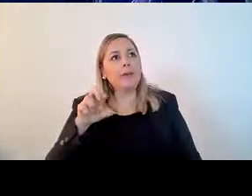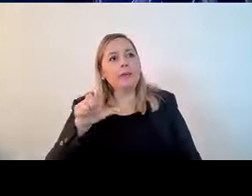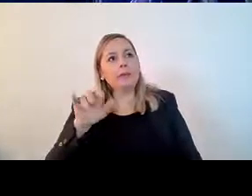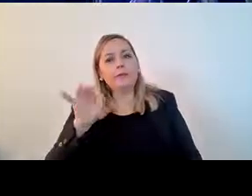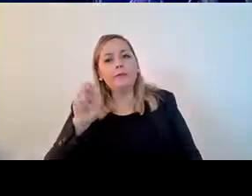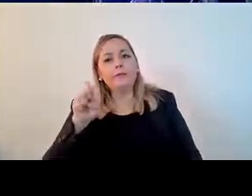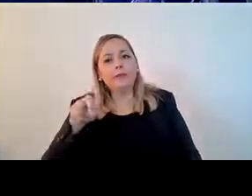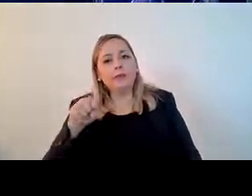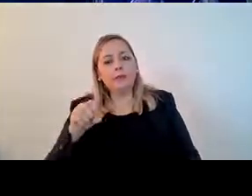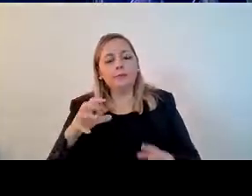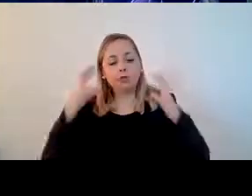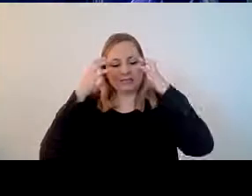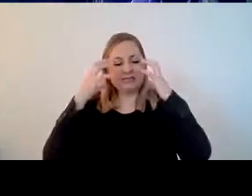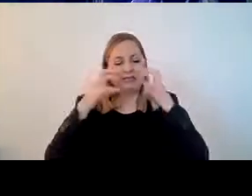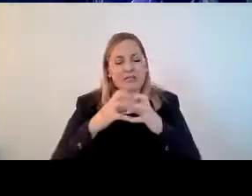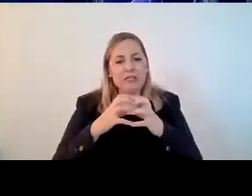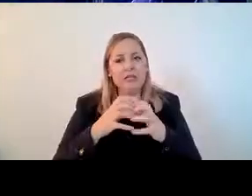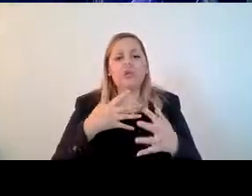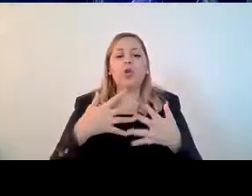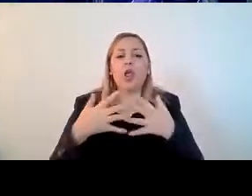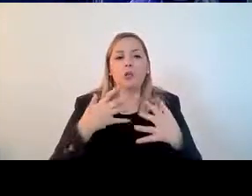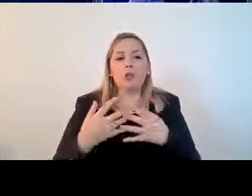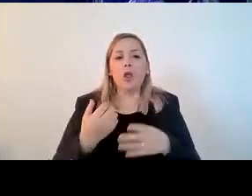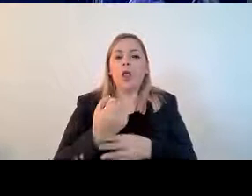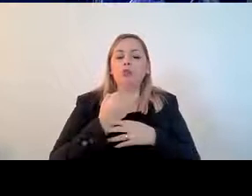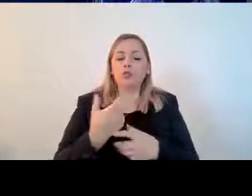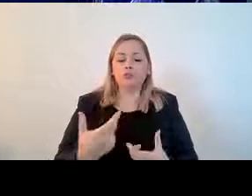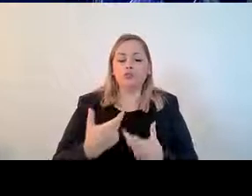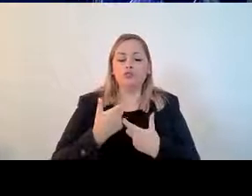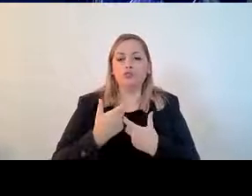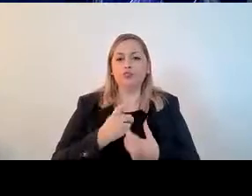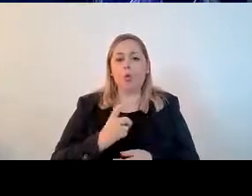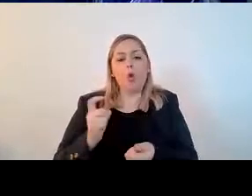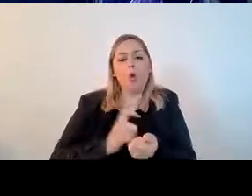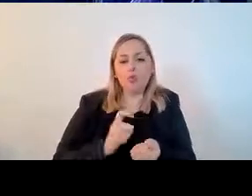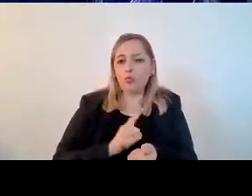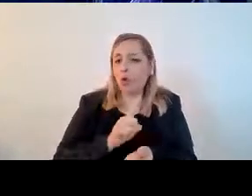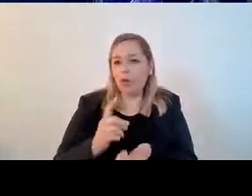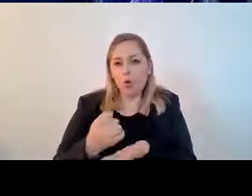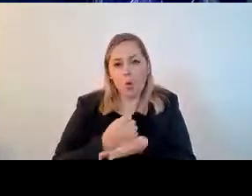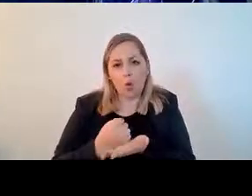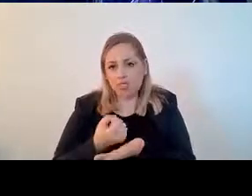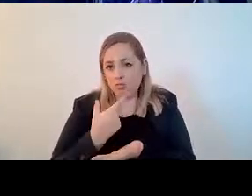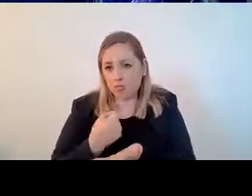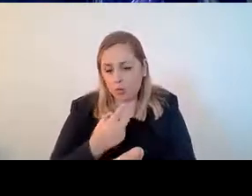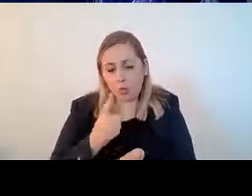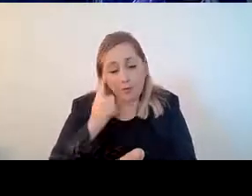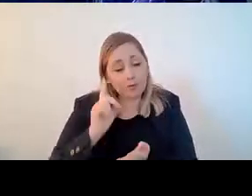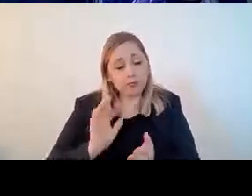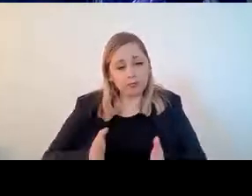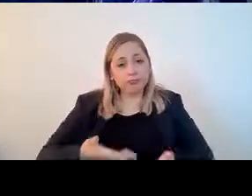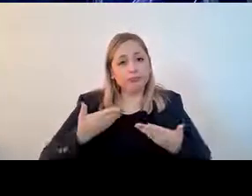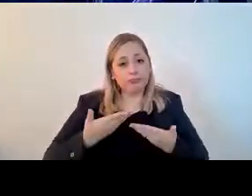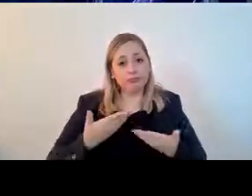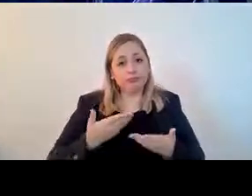cerebro que nos ayuda a manejar los comportamientos. No es considerada droga, aunque posee efectos estimulantes y se